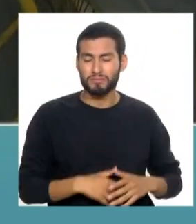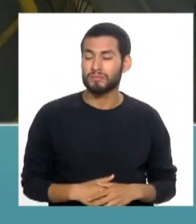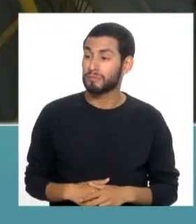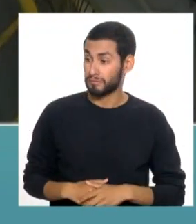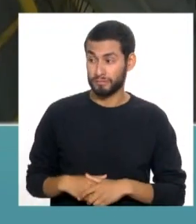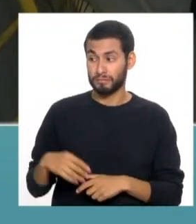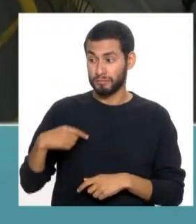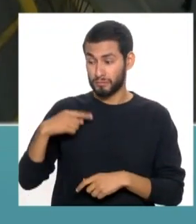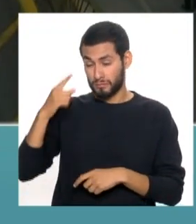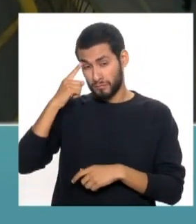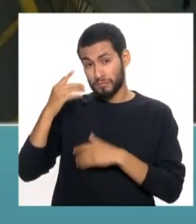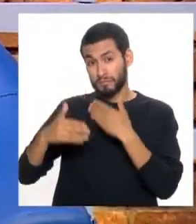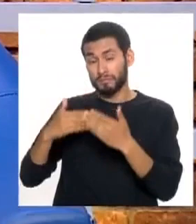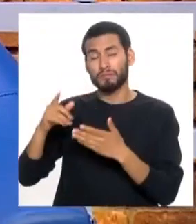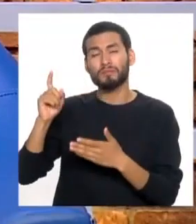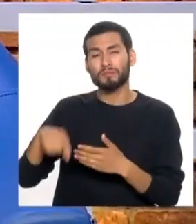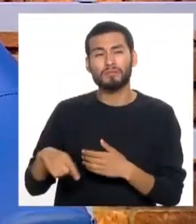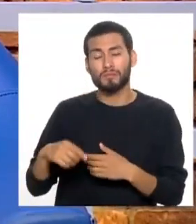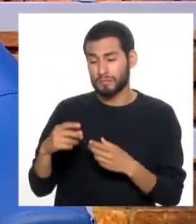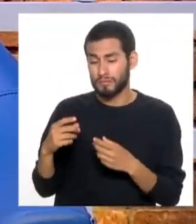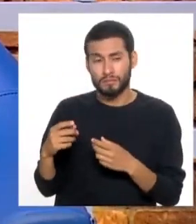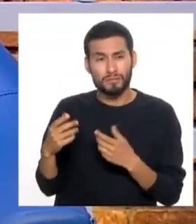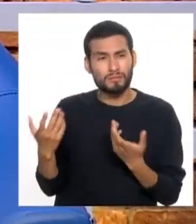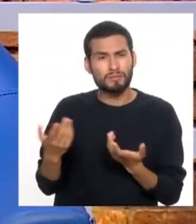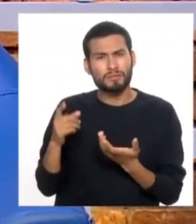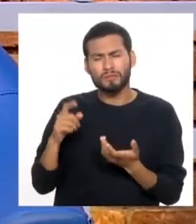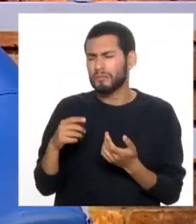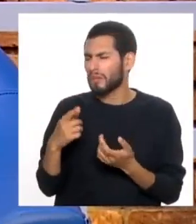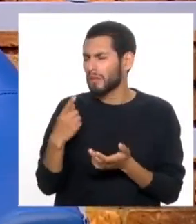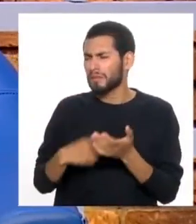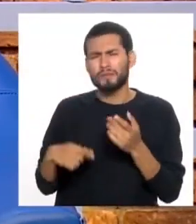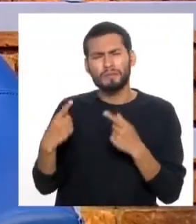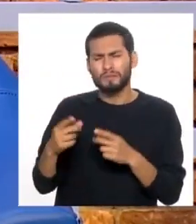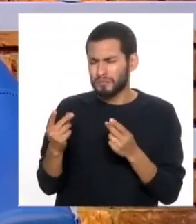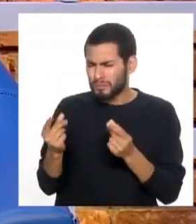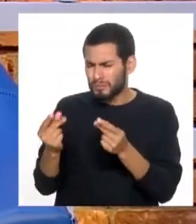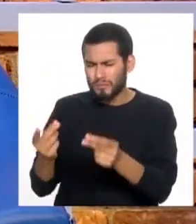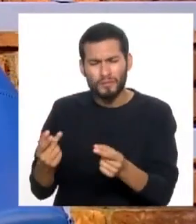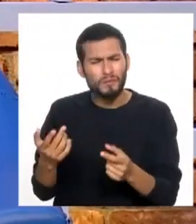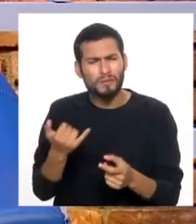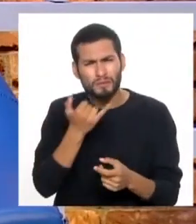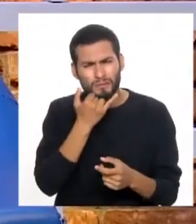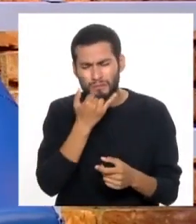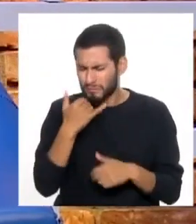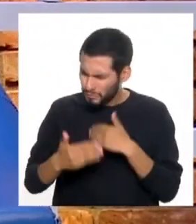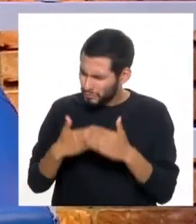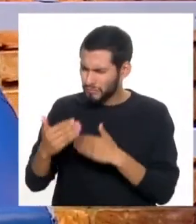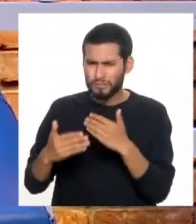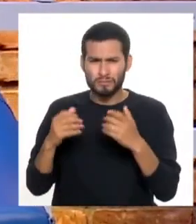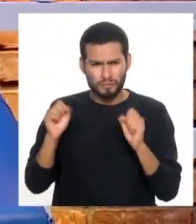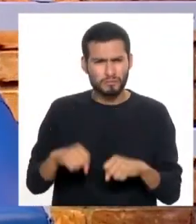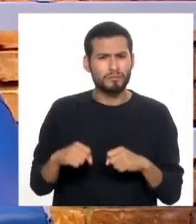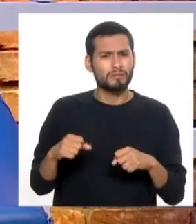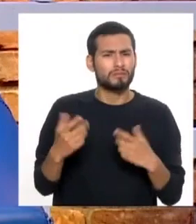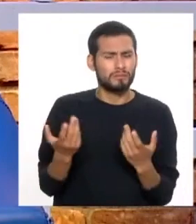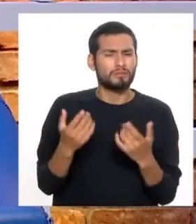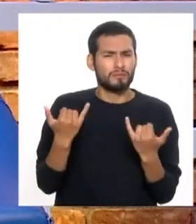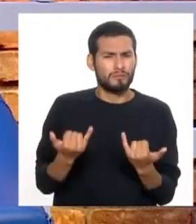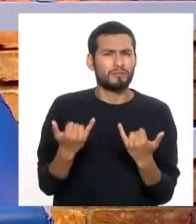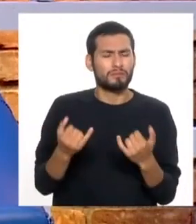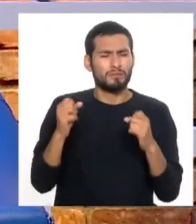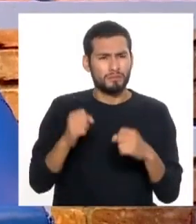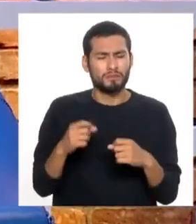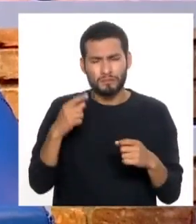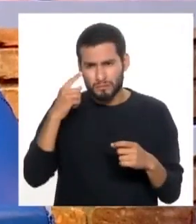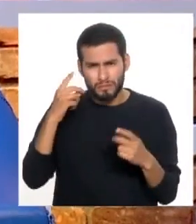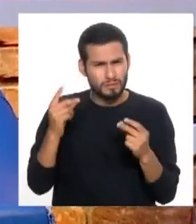me imagino que lo que necesitan es celeridad. ¿Qué es lo que pasa? ¿Por qué no se acelera? ¿Por qué no tienen el ritmo que deberían de tener en la actualidad para que esto